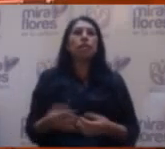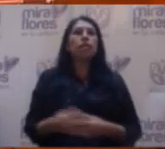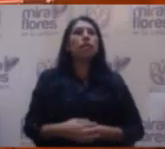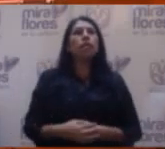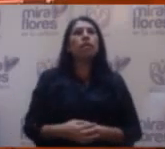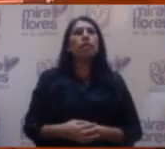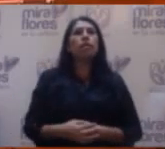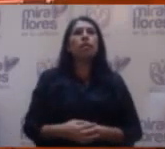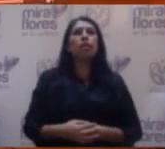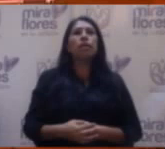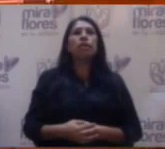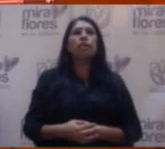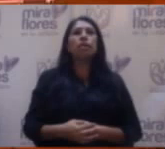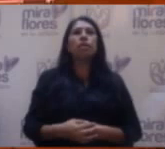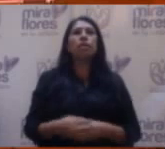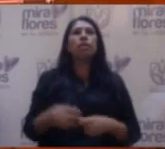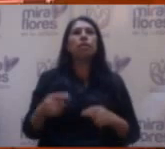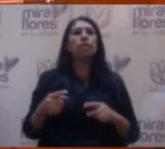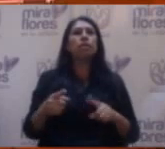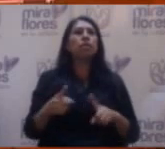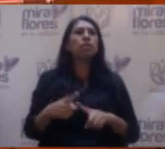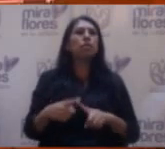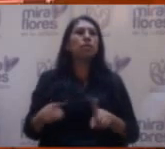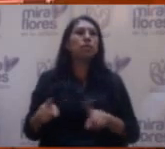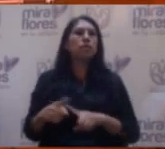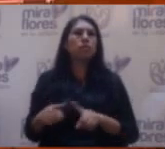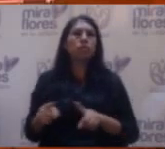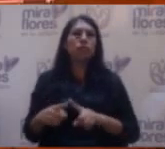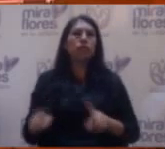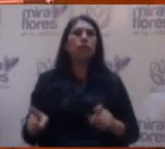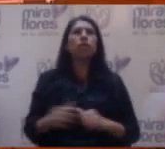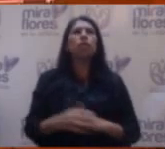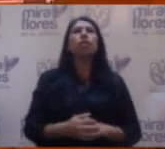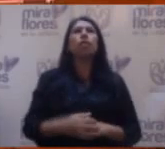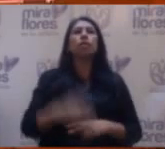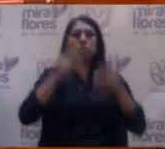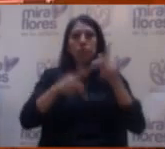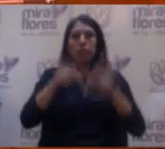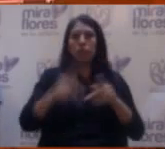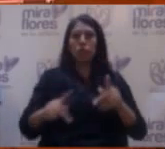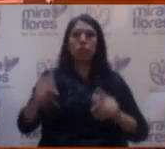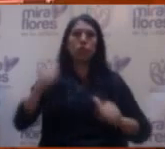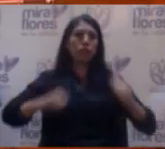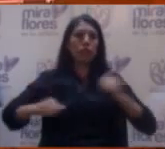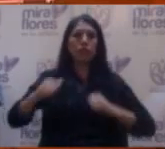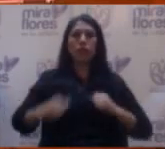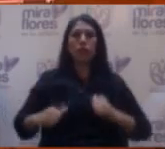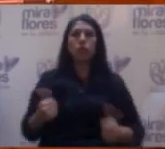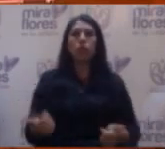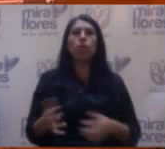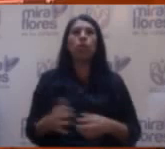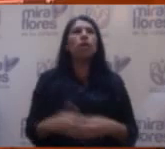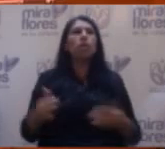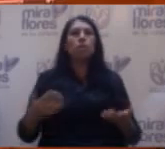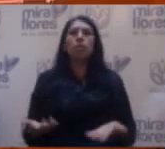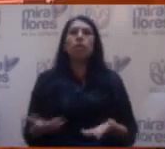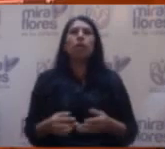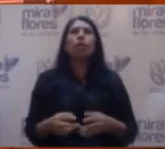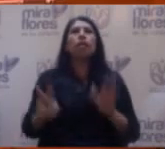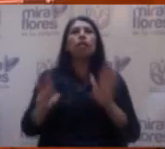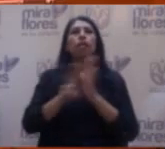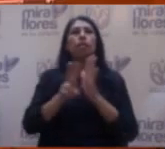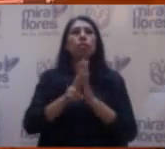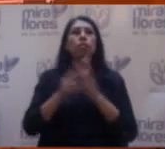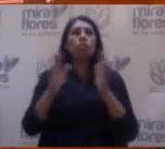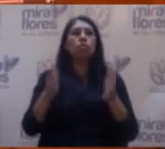de actores que se ponen al servicio de la comunidad, y lo que más se resalta acá es la voluntad política y